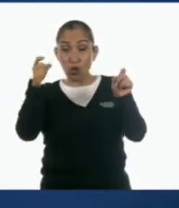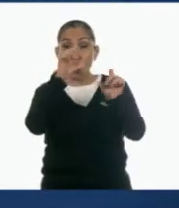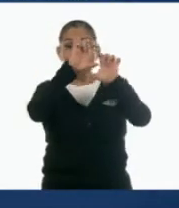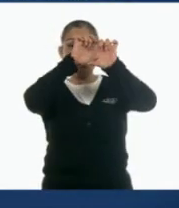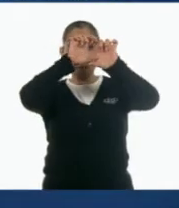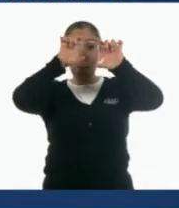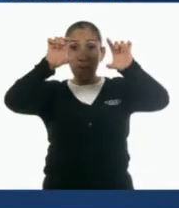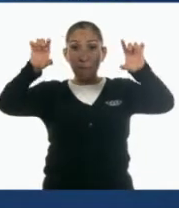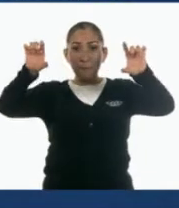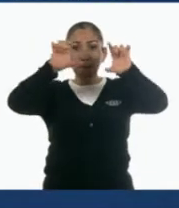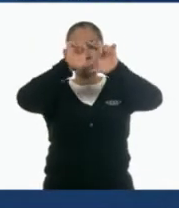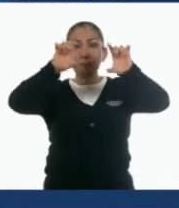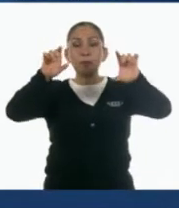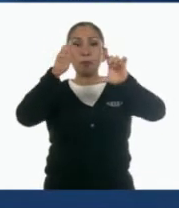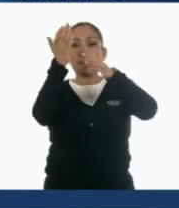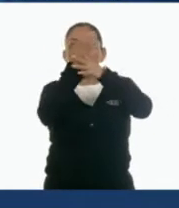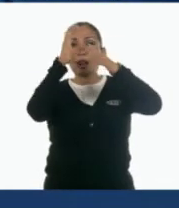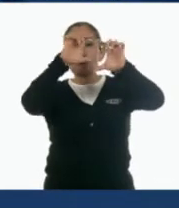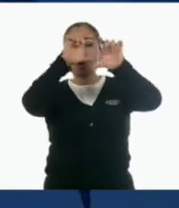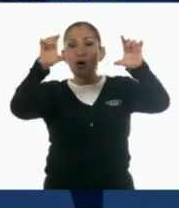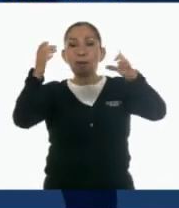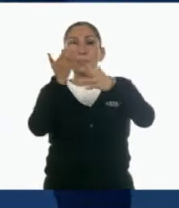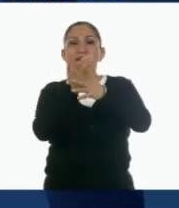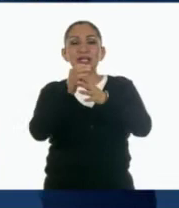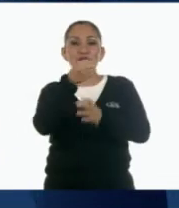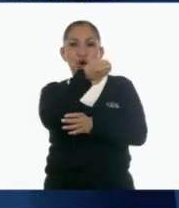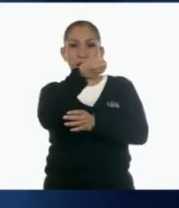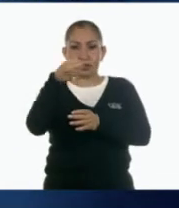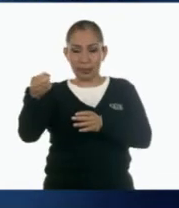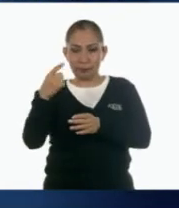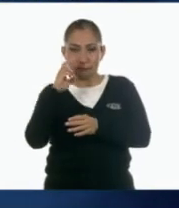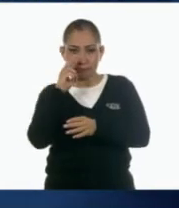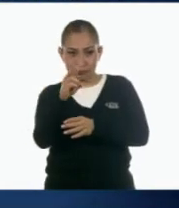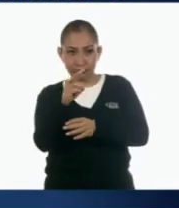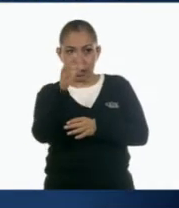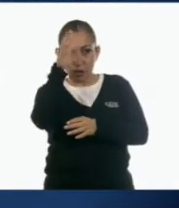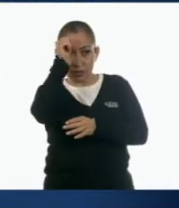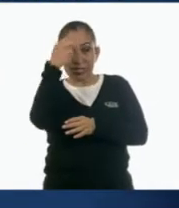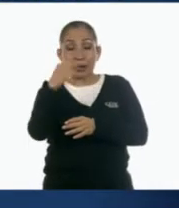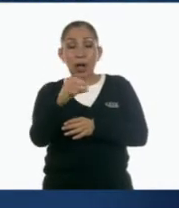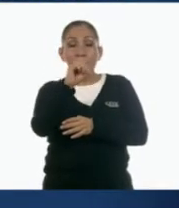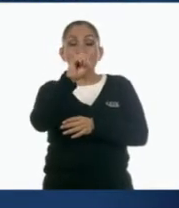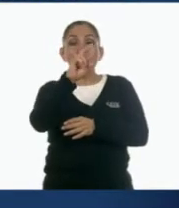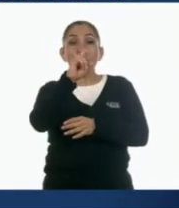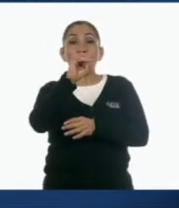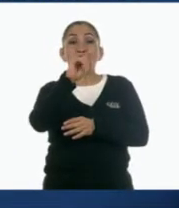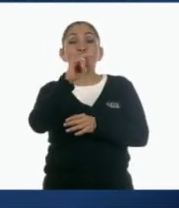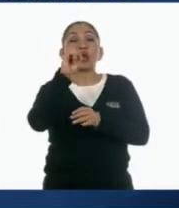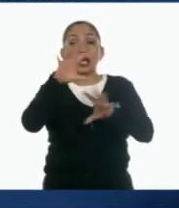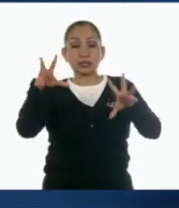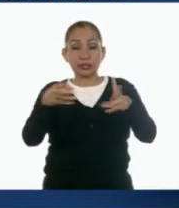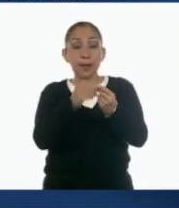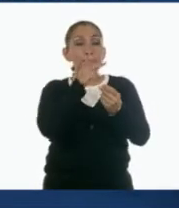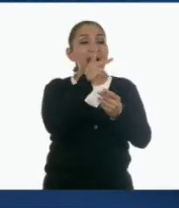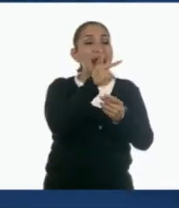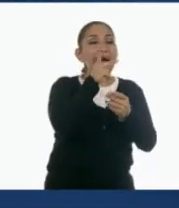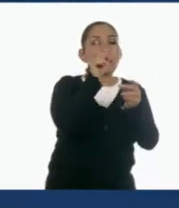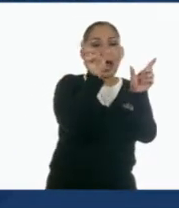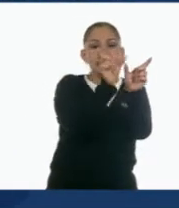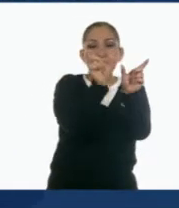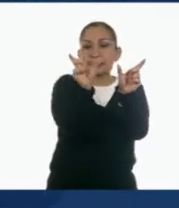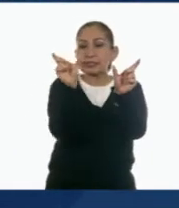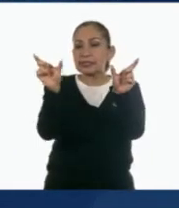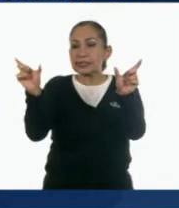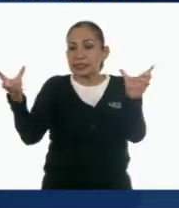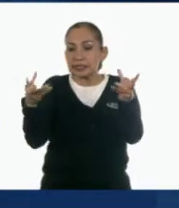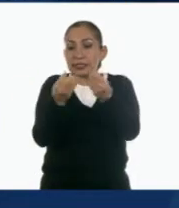párrafo, tú partes de una oración. Y ahí tenemos el concepto, se llama oración al conjunto de palabras que expresa